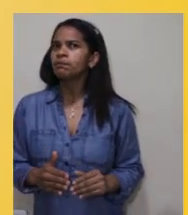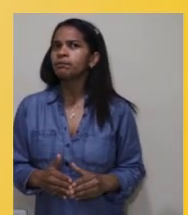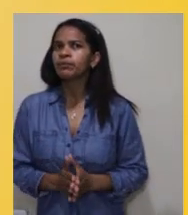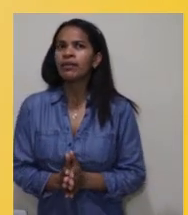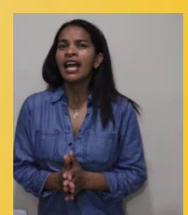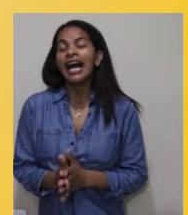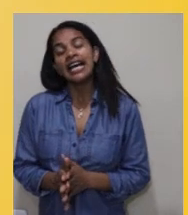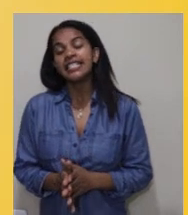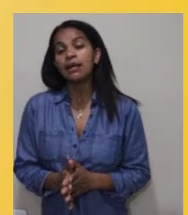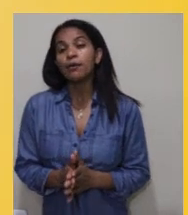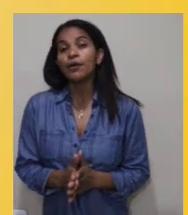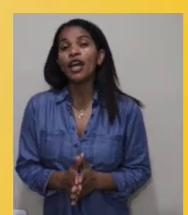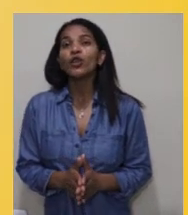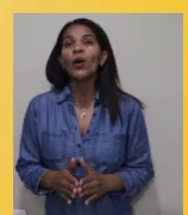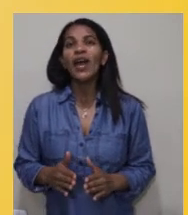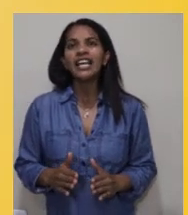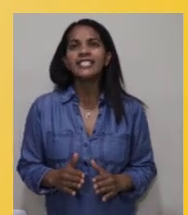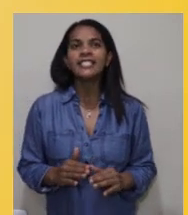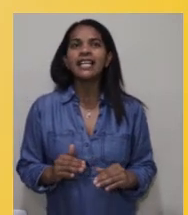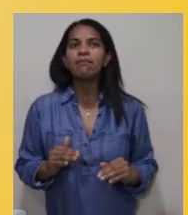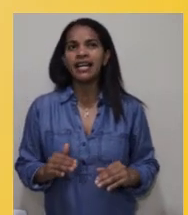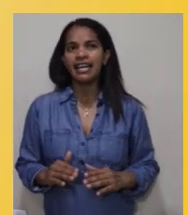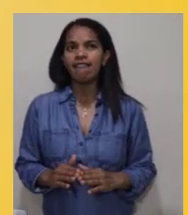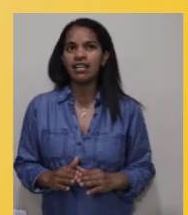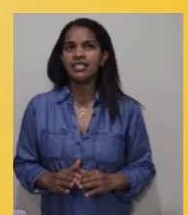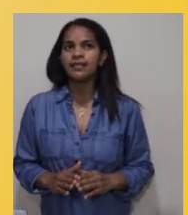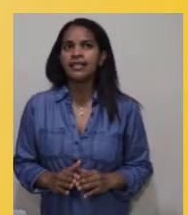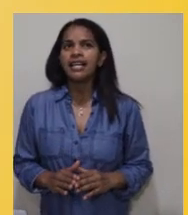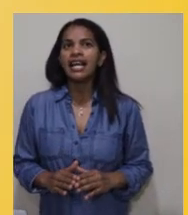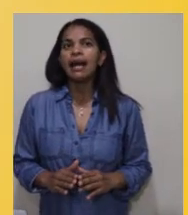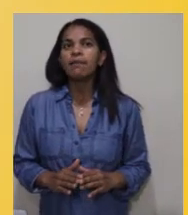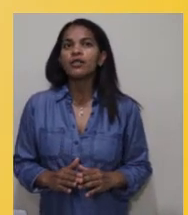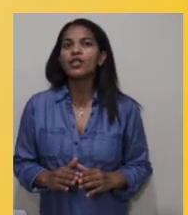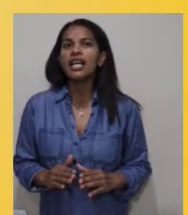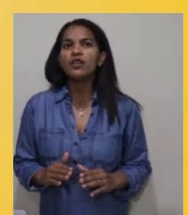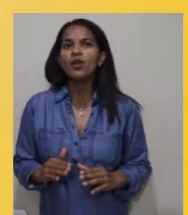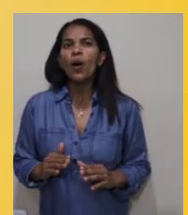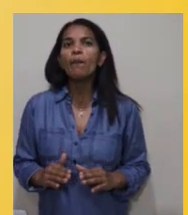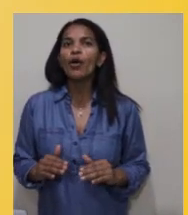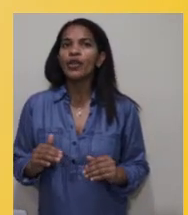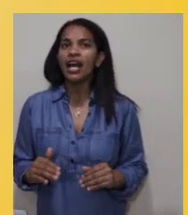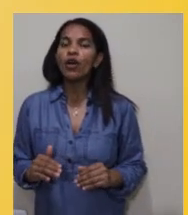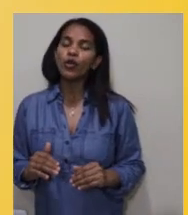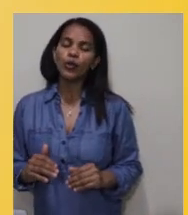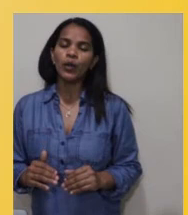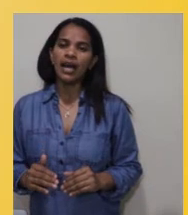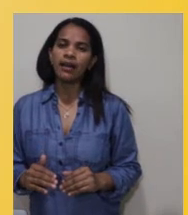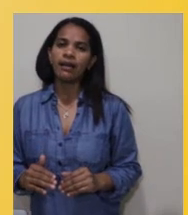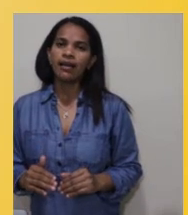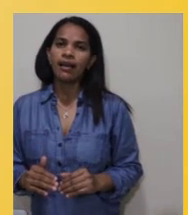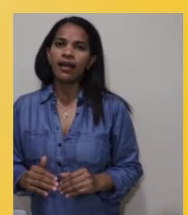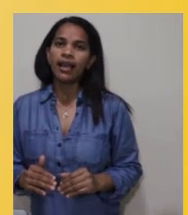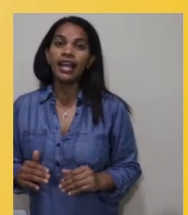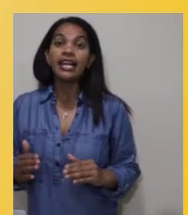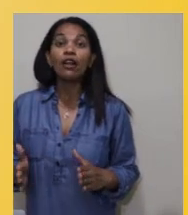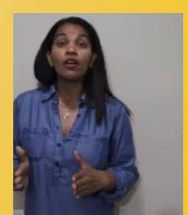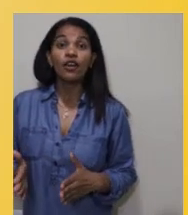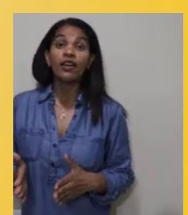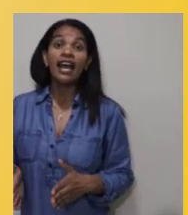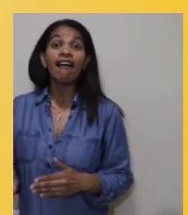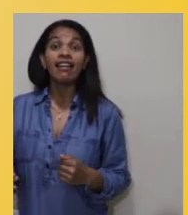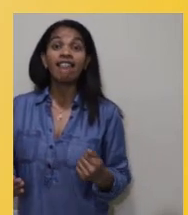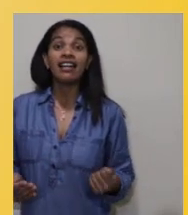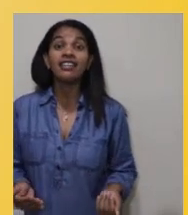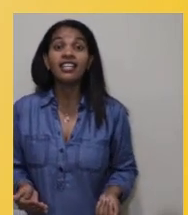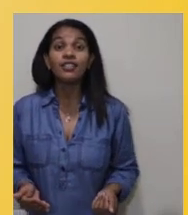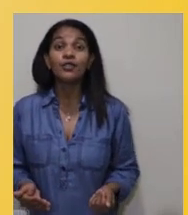camino hacia el proyecto existan variables que la persona no podrá controlar. Era lo que